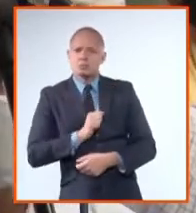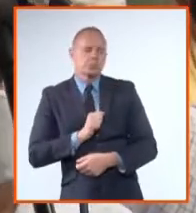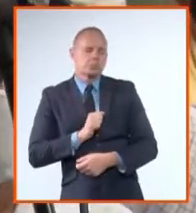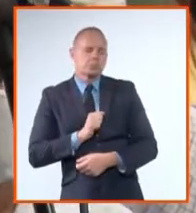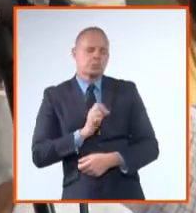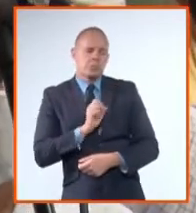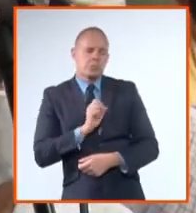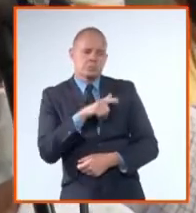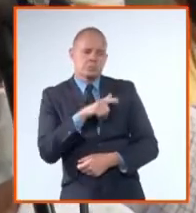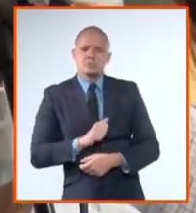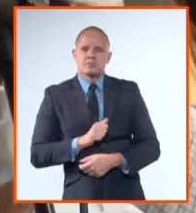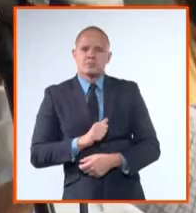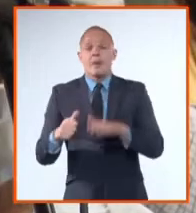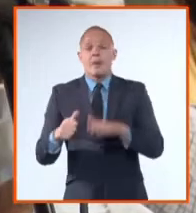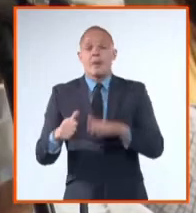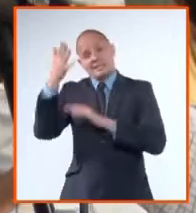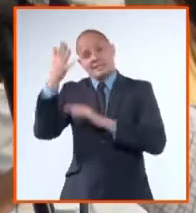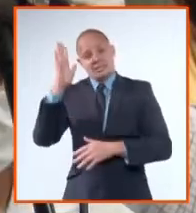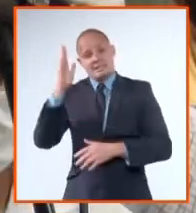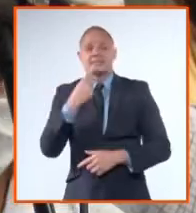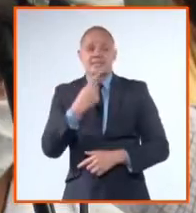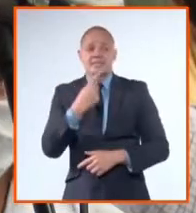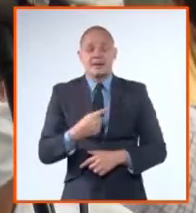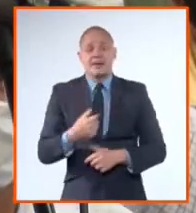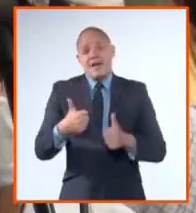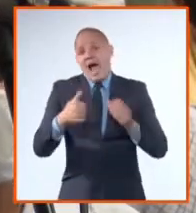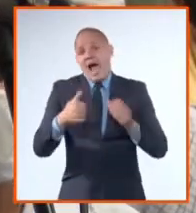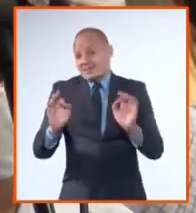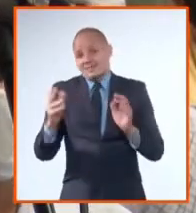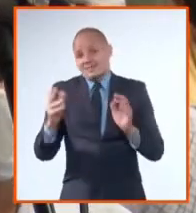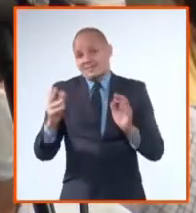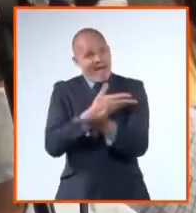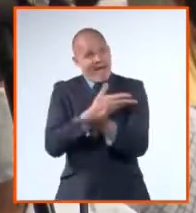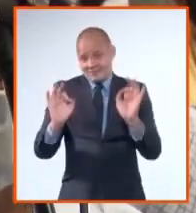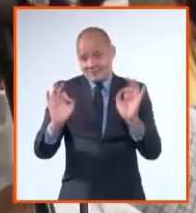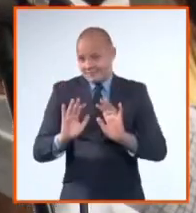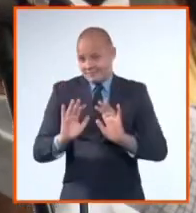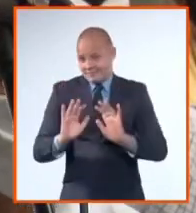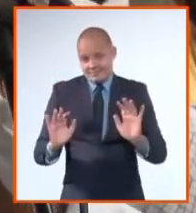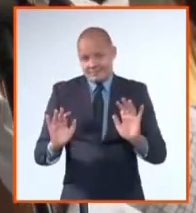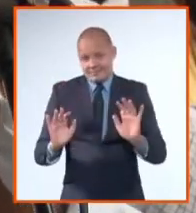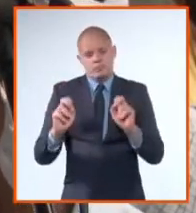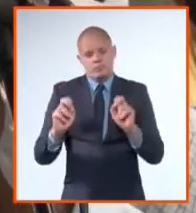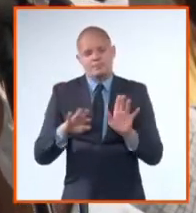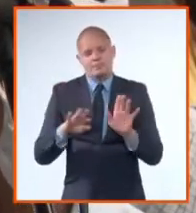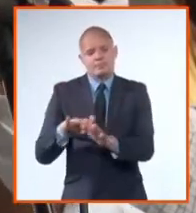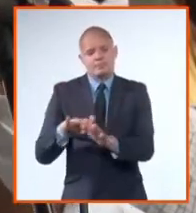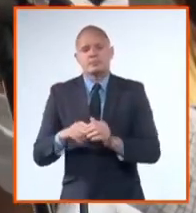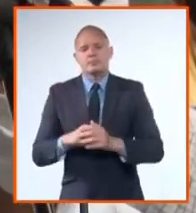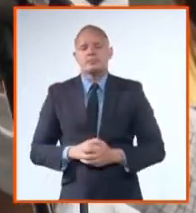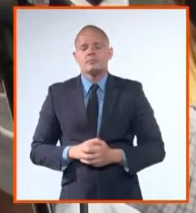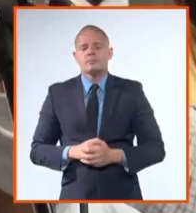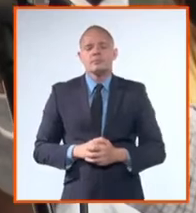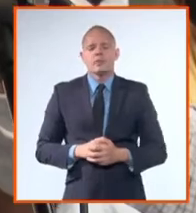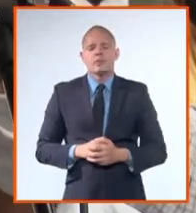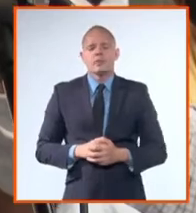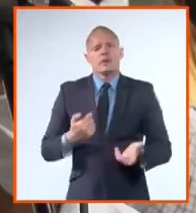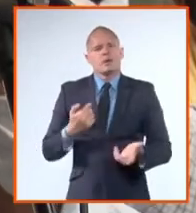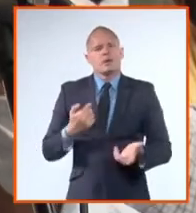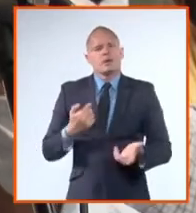Así que... ese es el debate. Ese es el debate. Solo que considero que habría que pensar muy